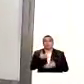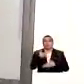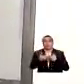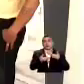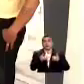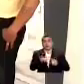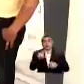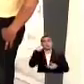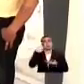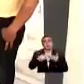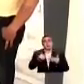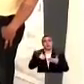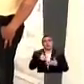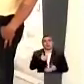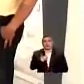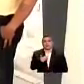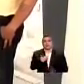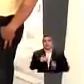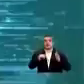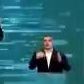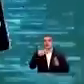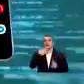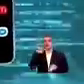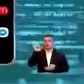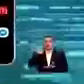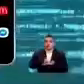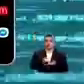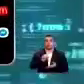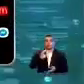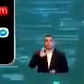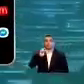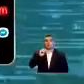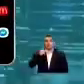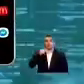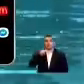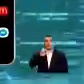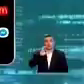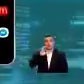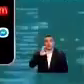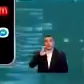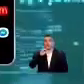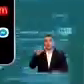proceso. Para obtener la licencia digital debe descargar la aplicación GOT.es, que está